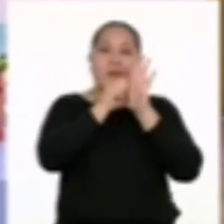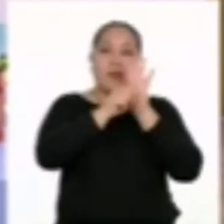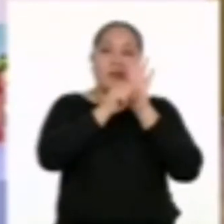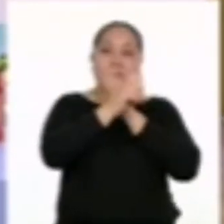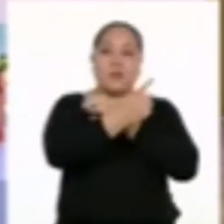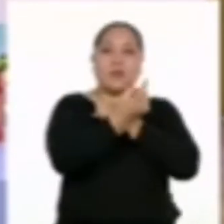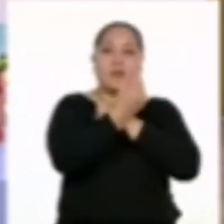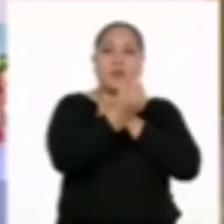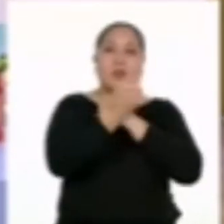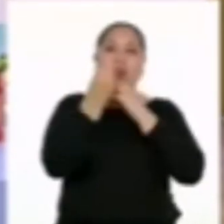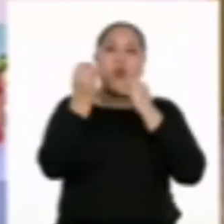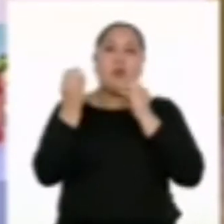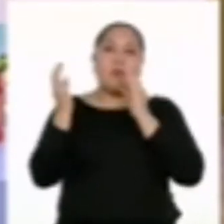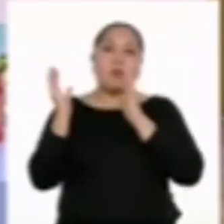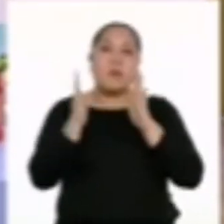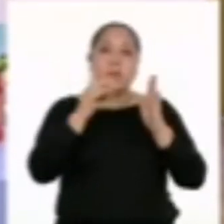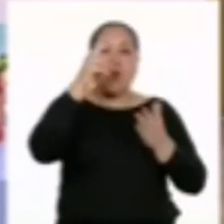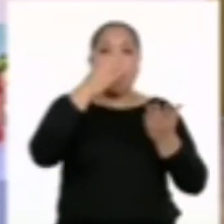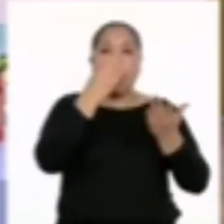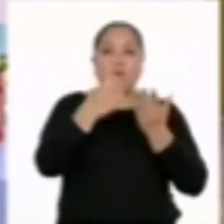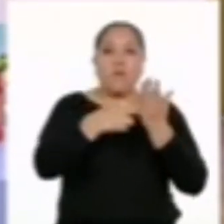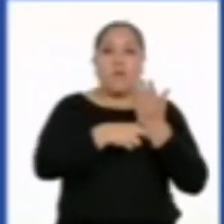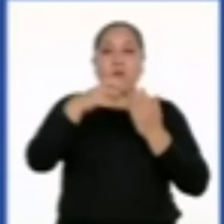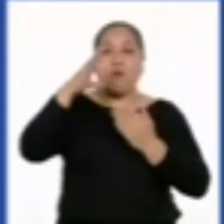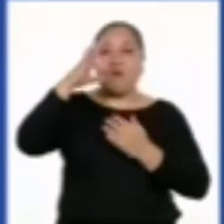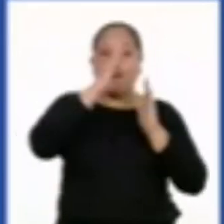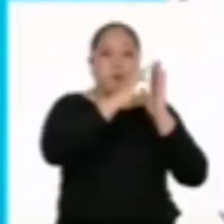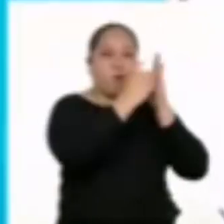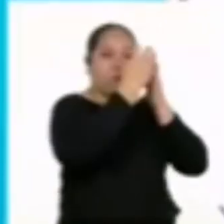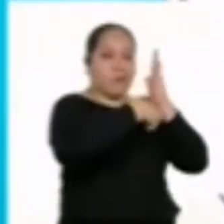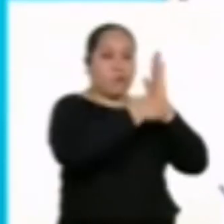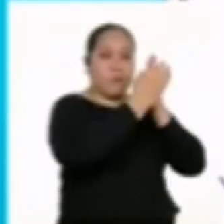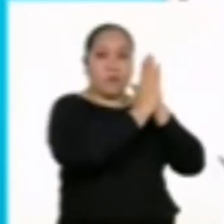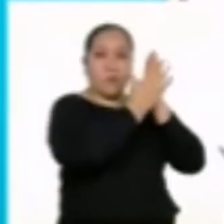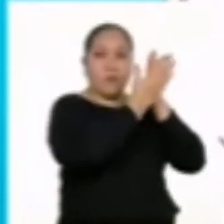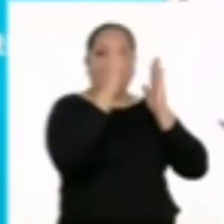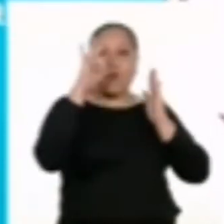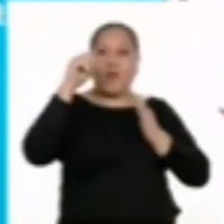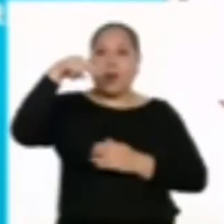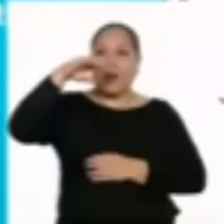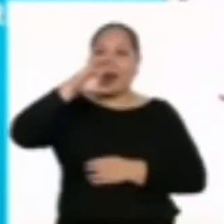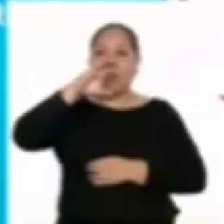que nos enseña cómo se elabora un fanzine. Presten atención.